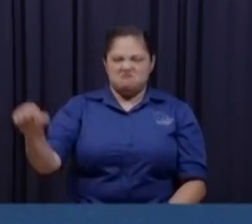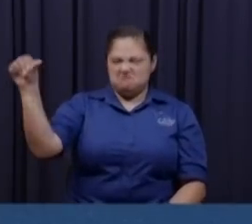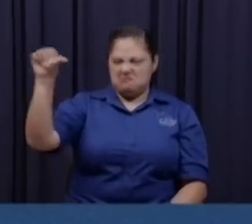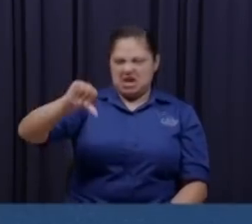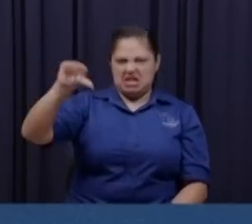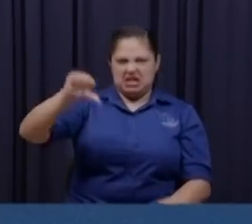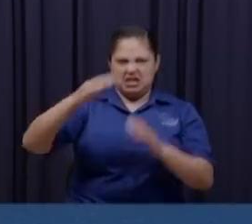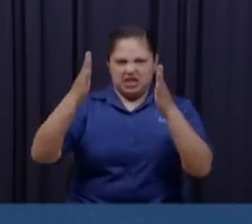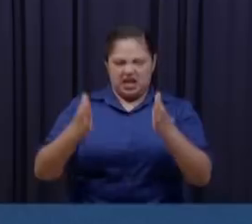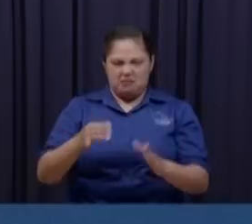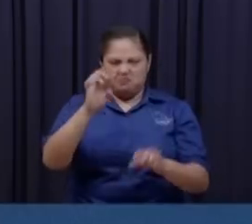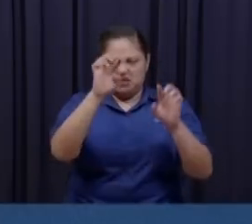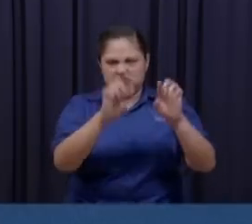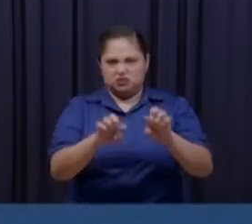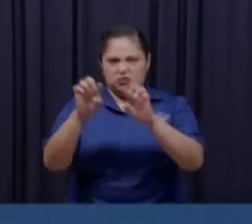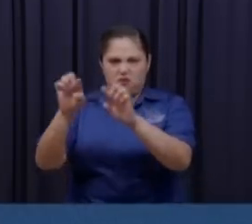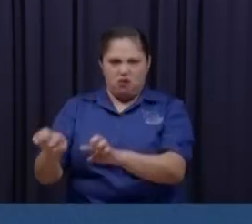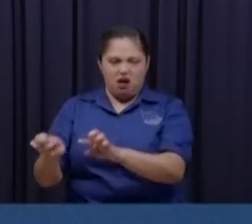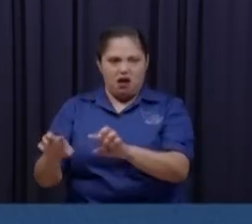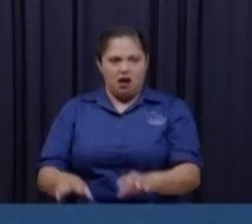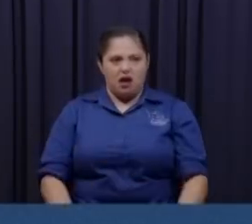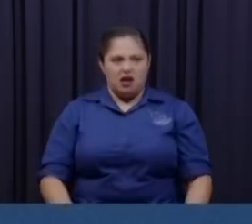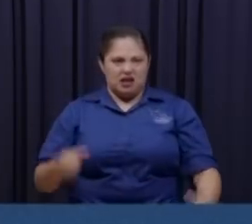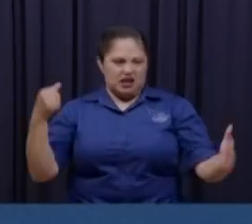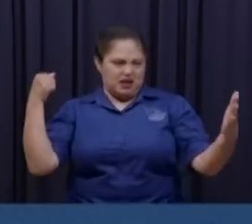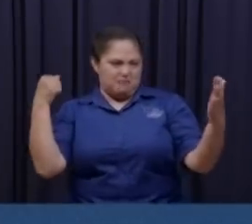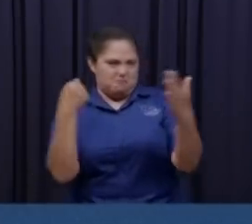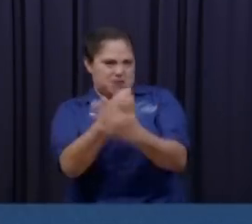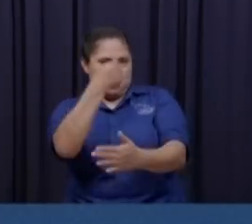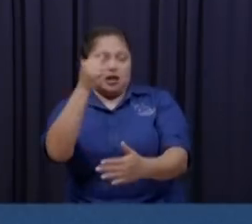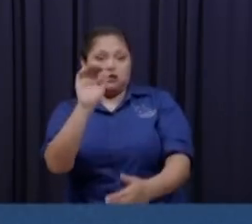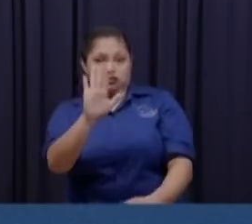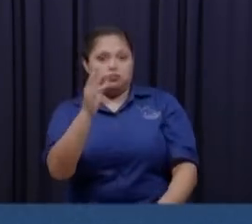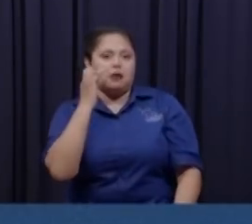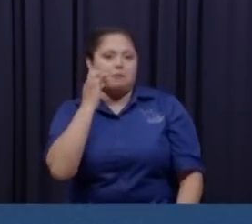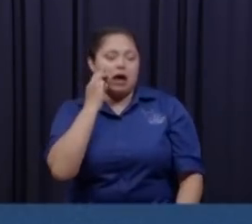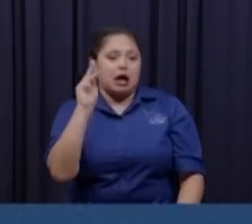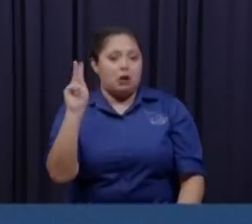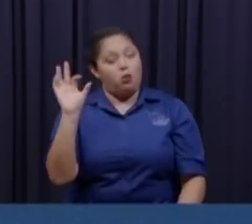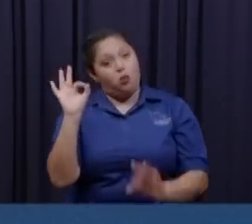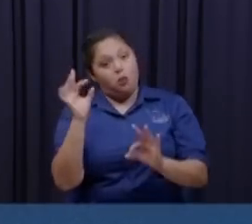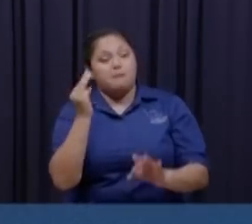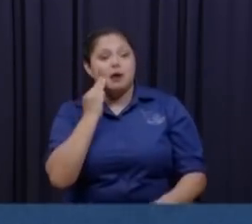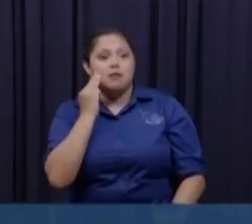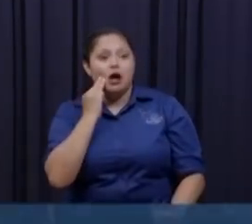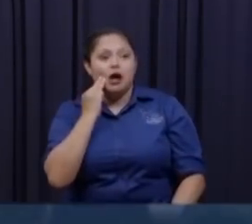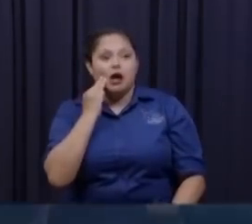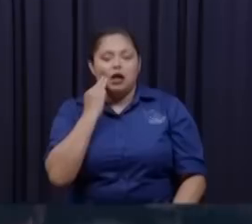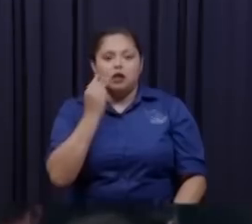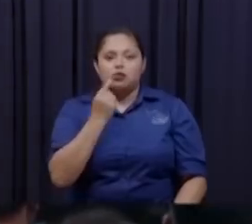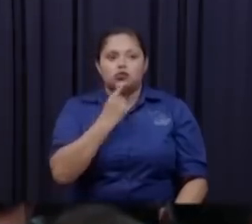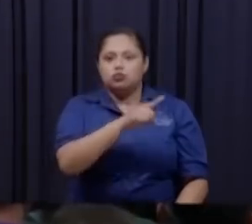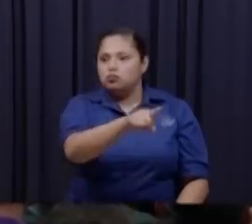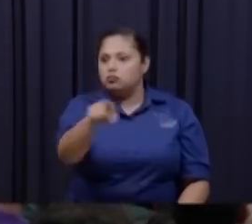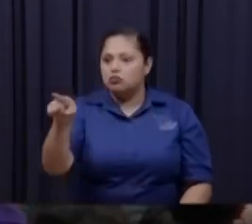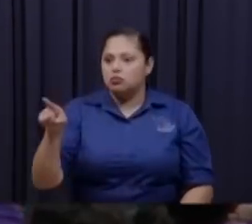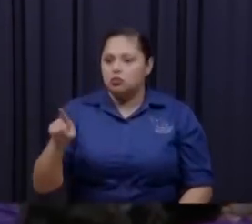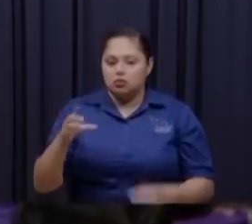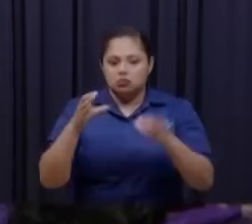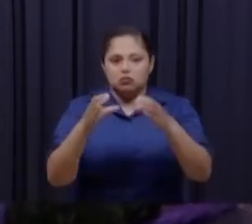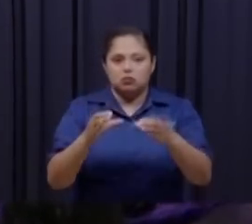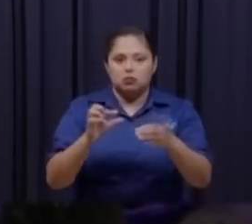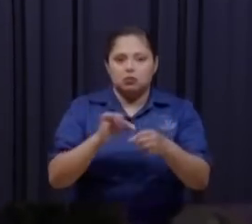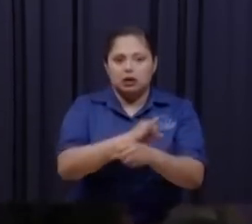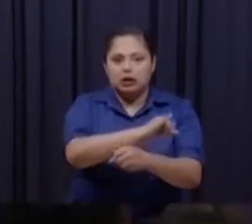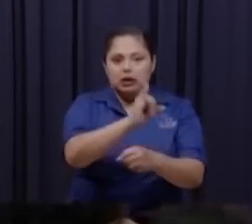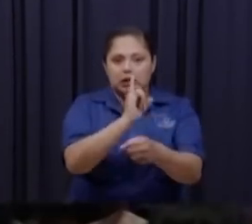maldito el que le pegue a su padre y a su madre, la congregación tenía que decir amén.